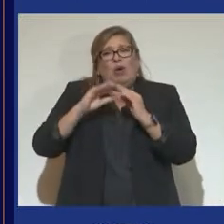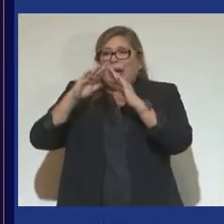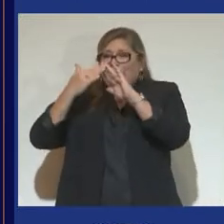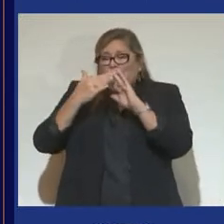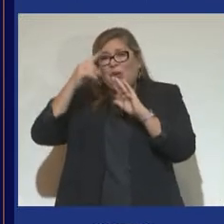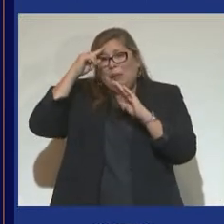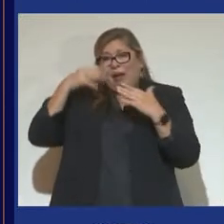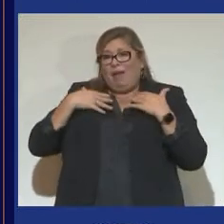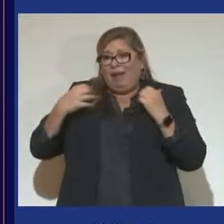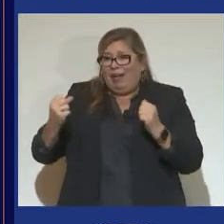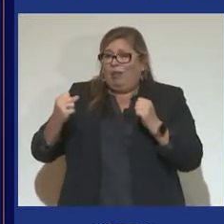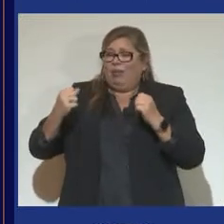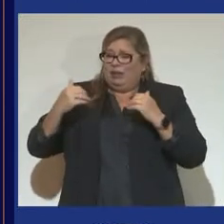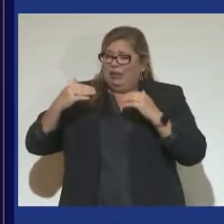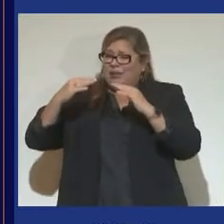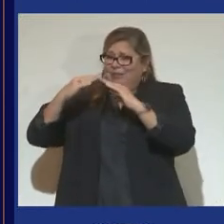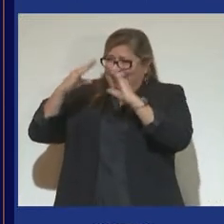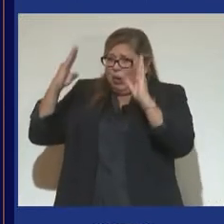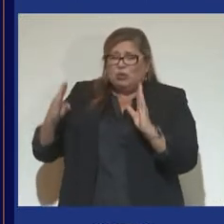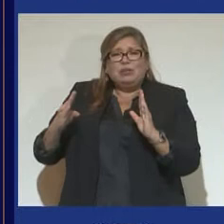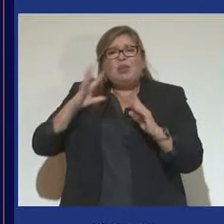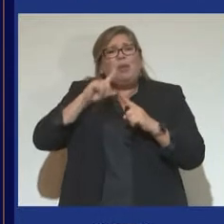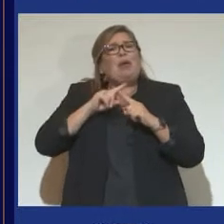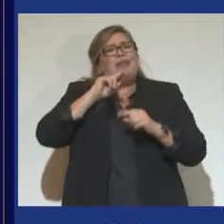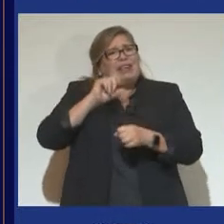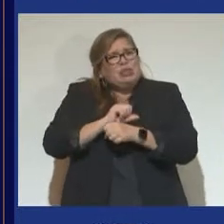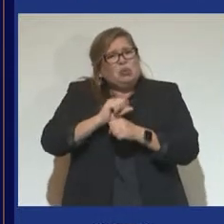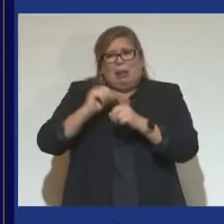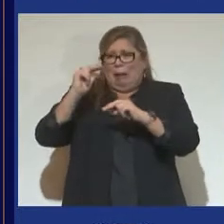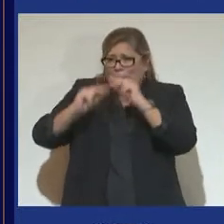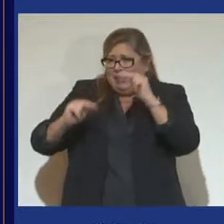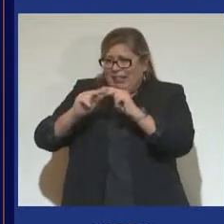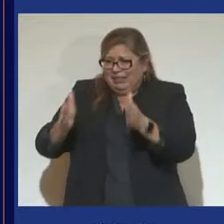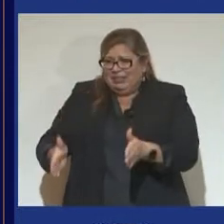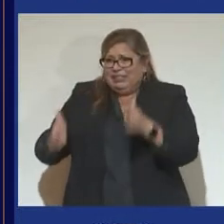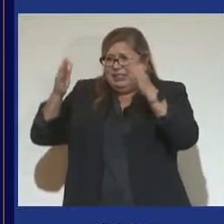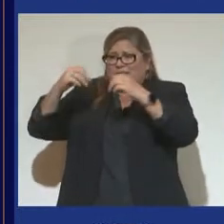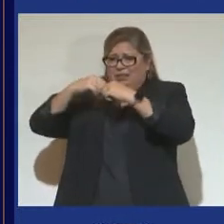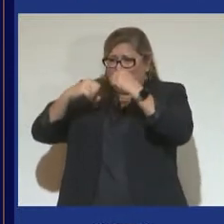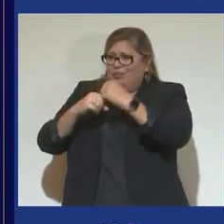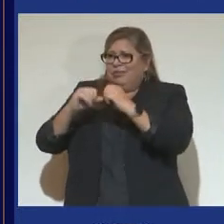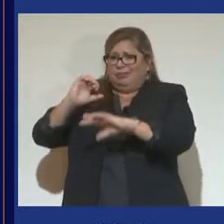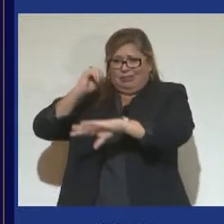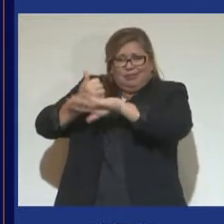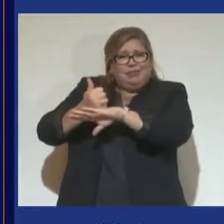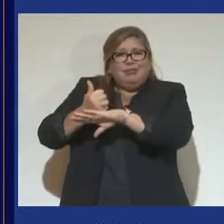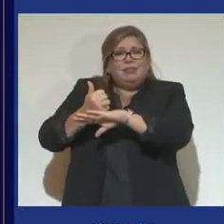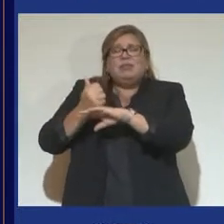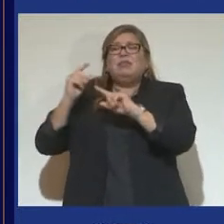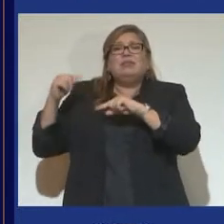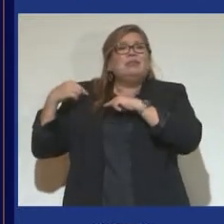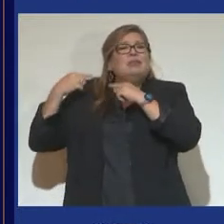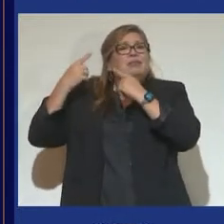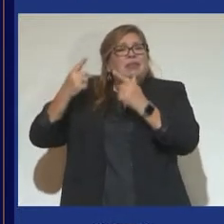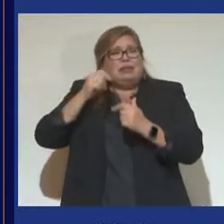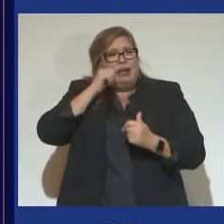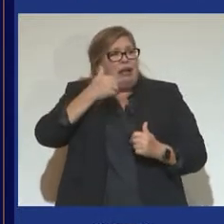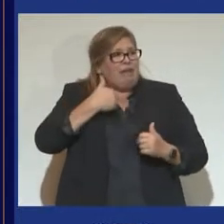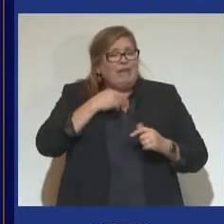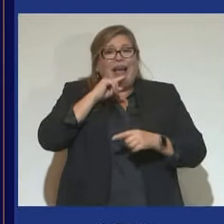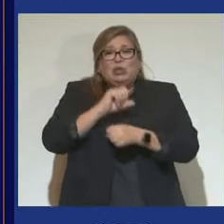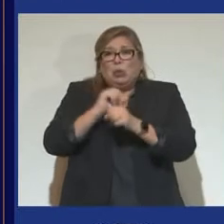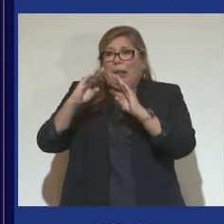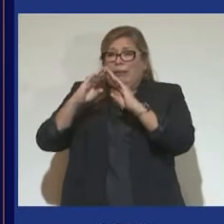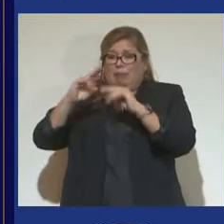más comunidad ósea a viviendas e infraestructura eso es algo que ha faltado por décadas